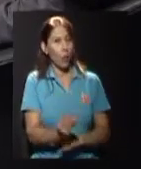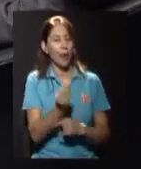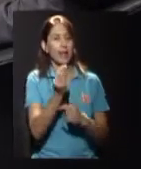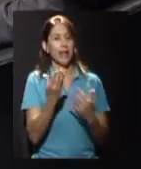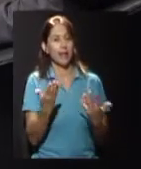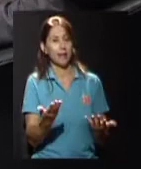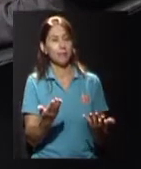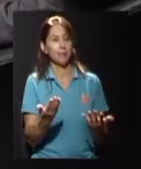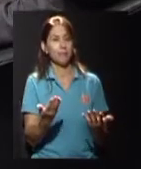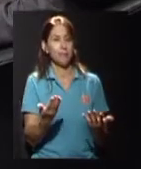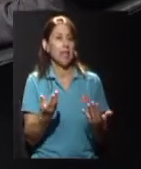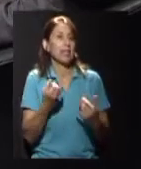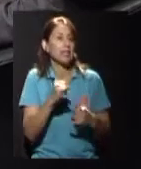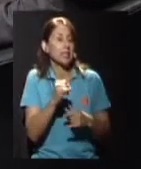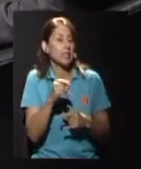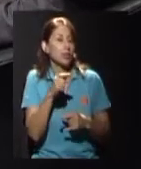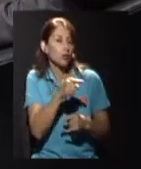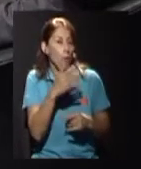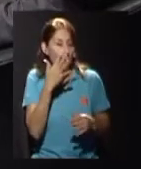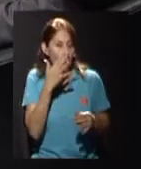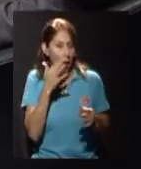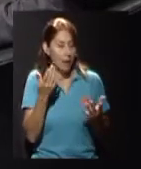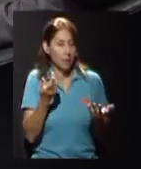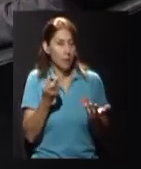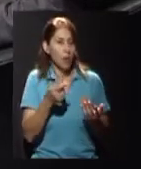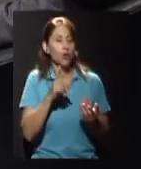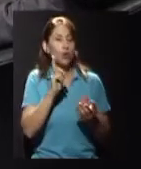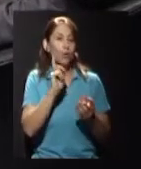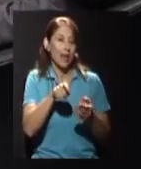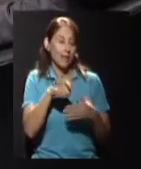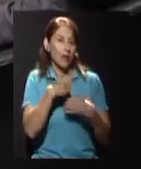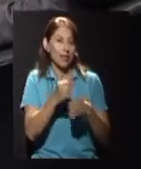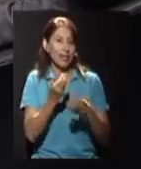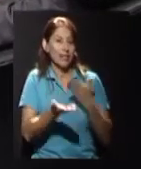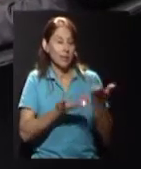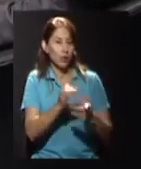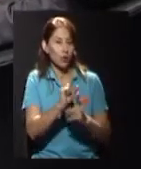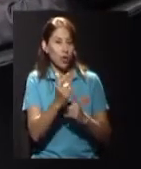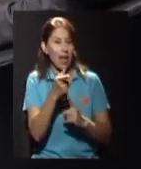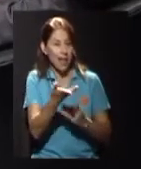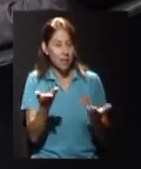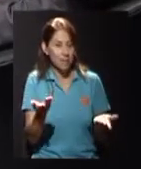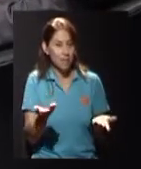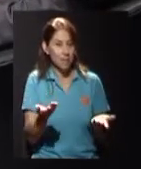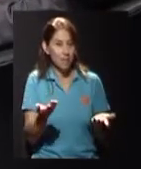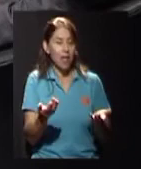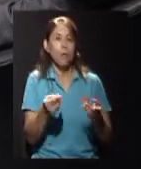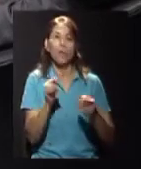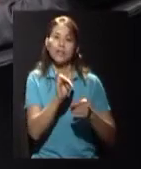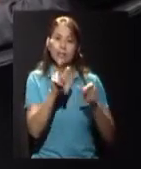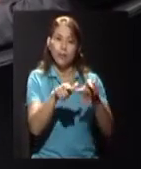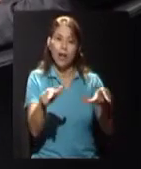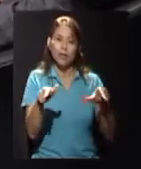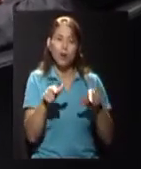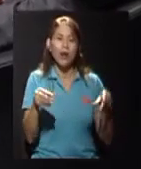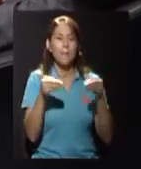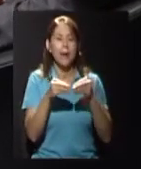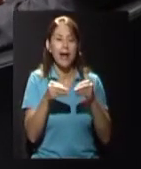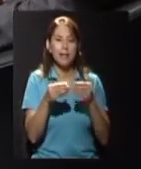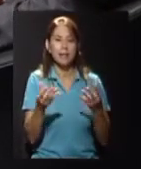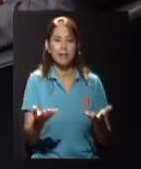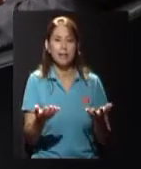digamos si hubiera tocado a su papá hacer el servicio de ley habría sido un una zona todavía más